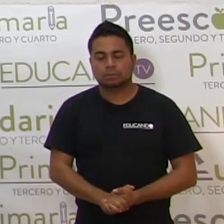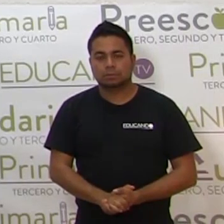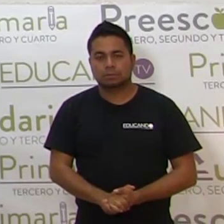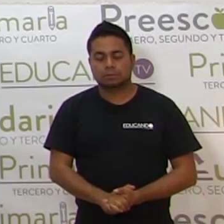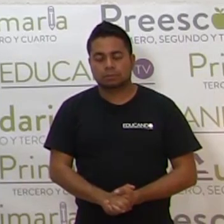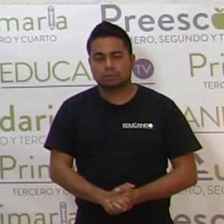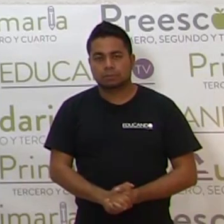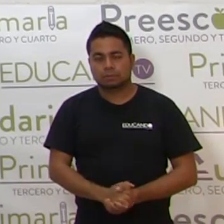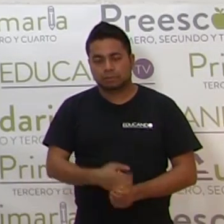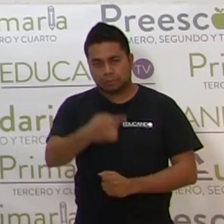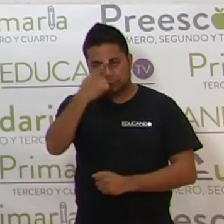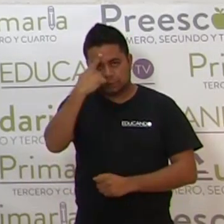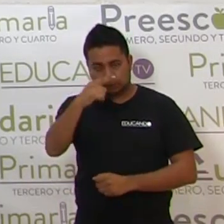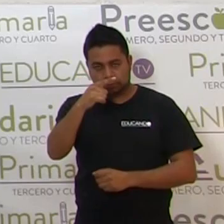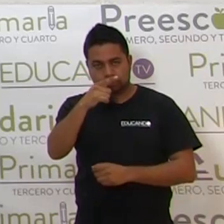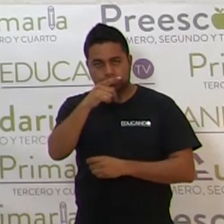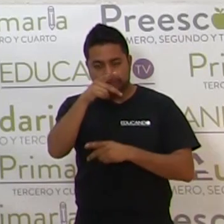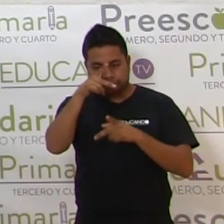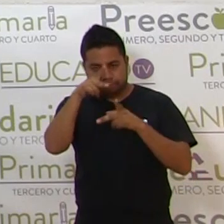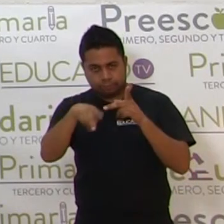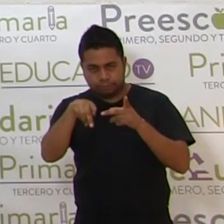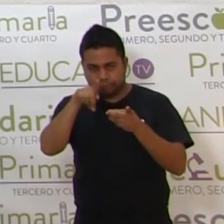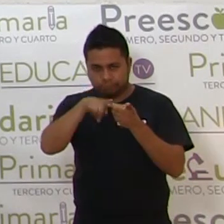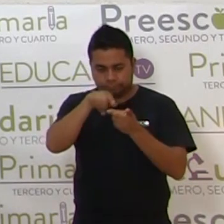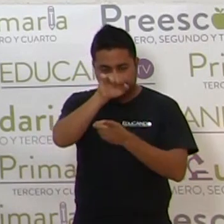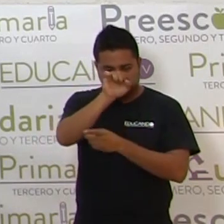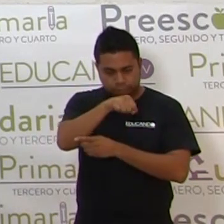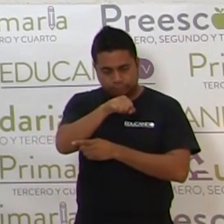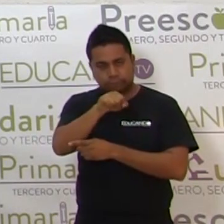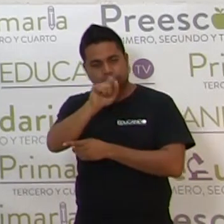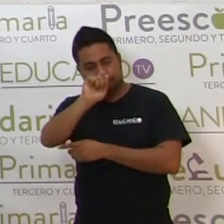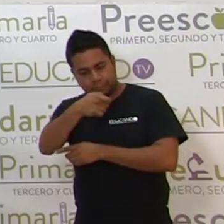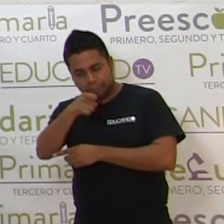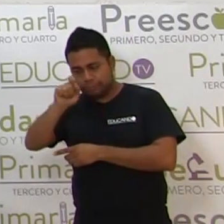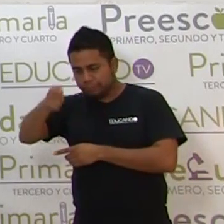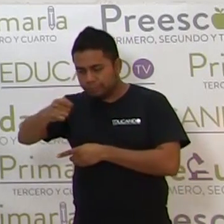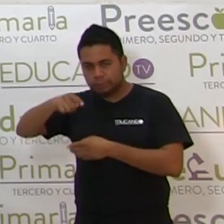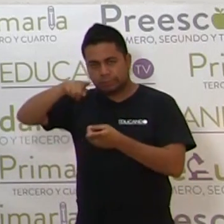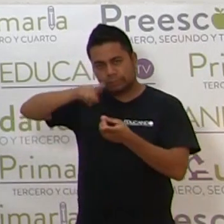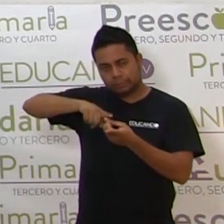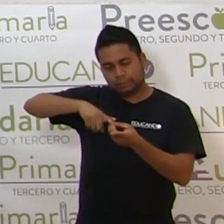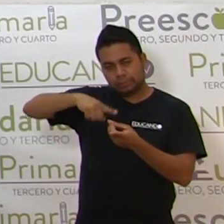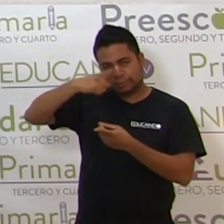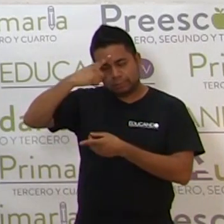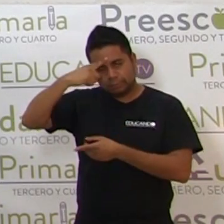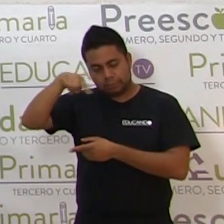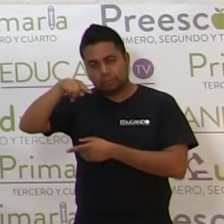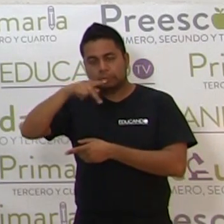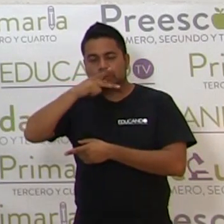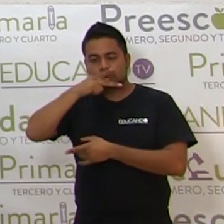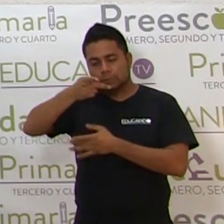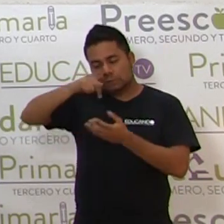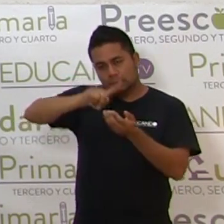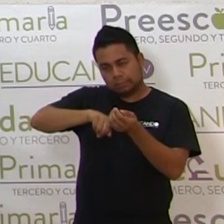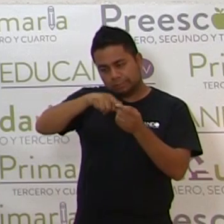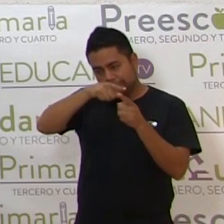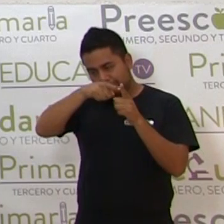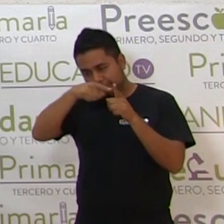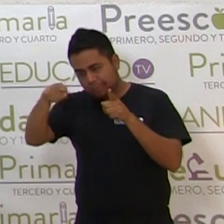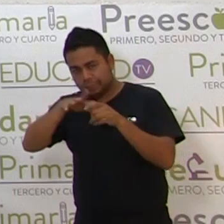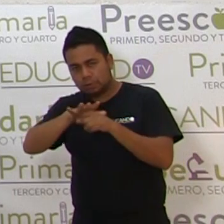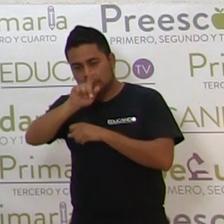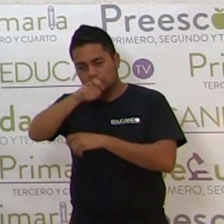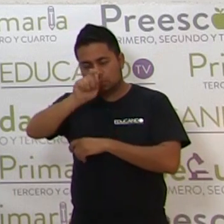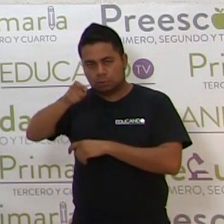la ubicación de la sílaba tónica, bien, o la tilde, en lo que es la parte